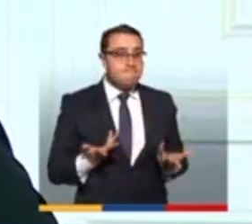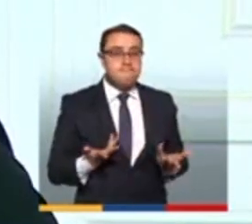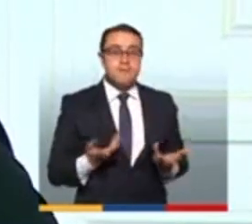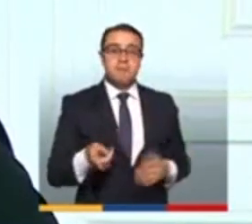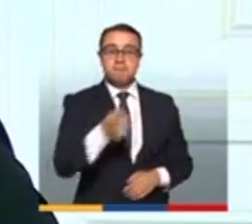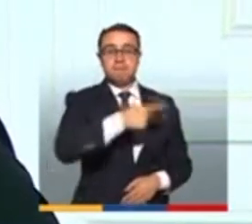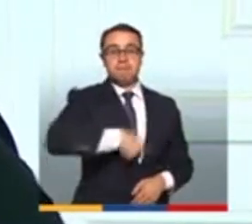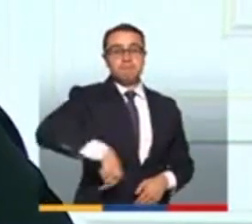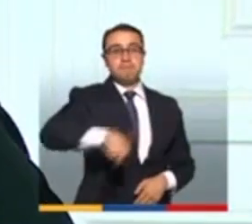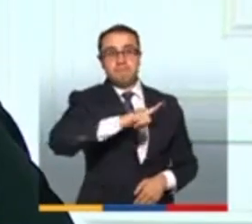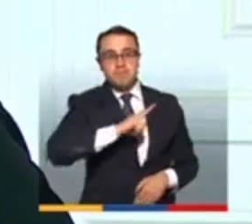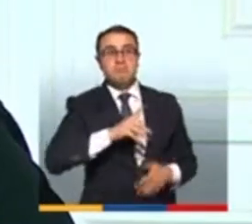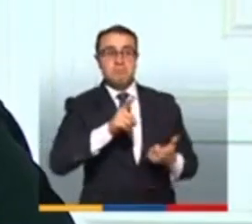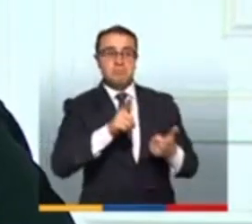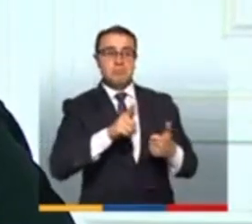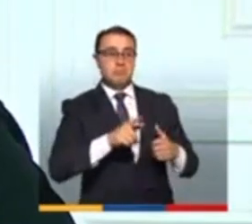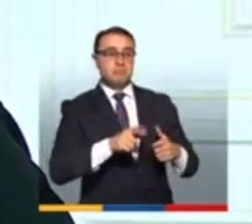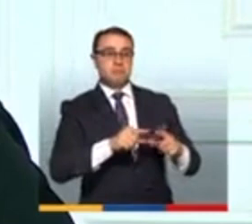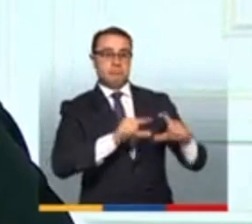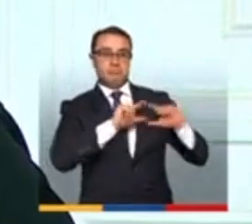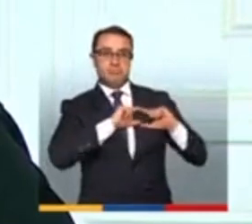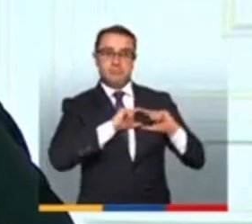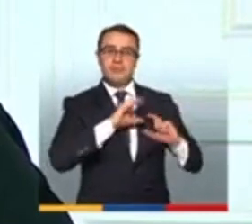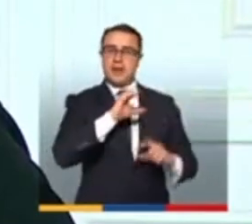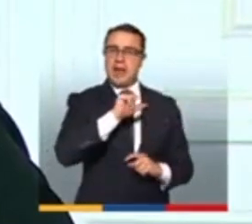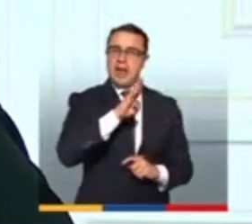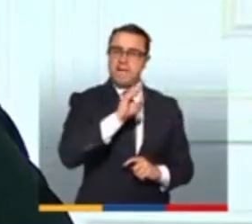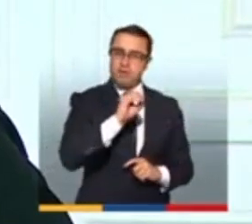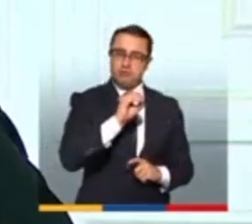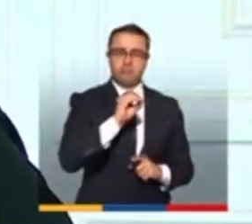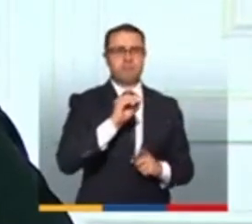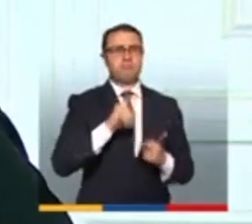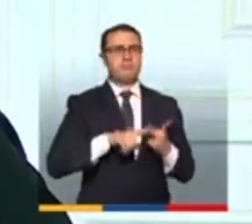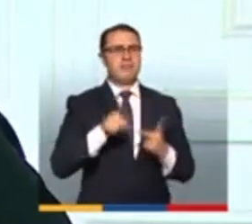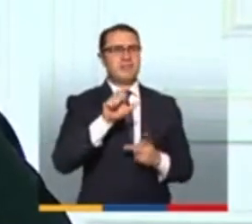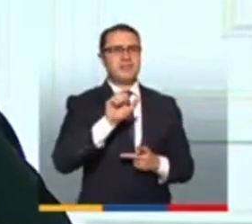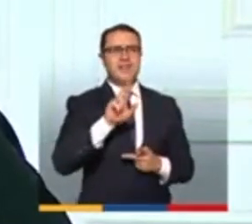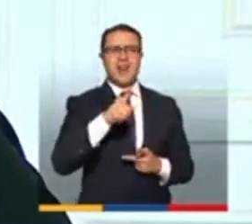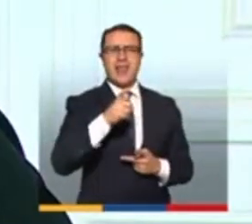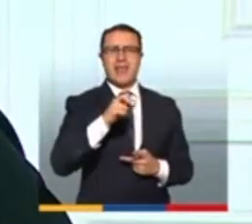se vuelven cabos. Sargento primero, sargento no sé qué,